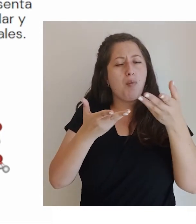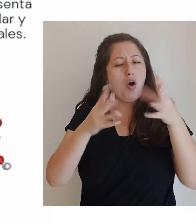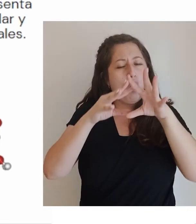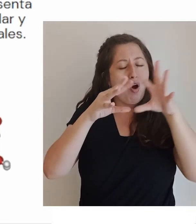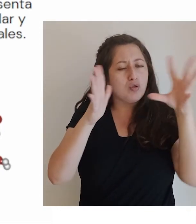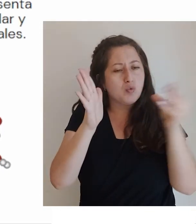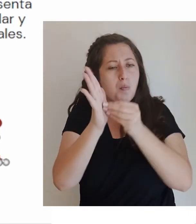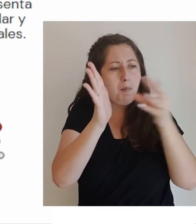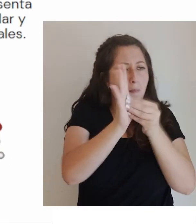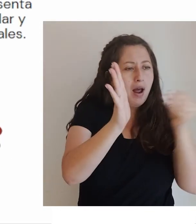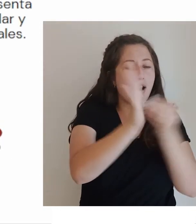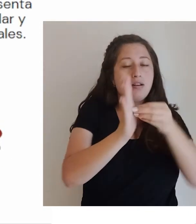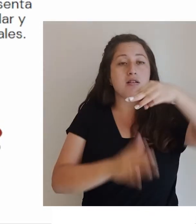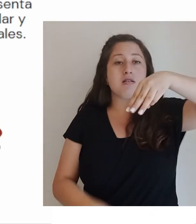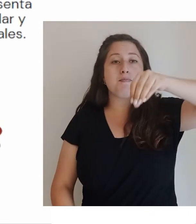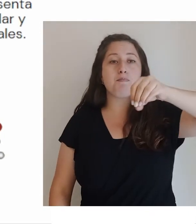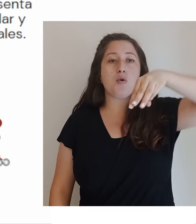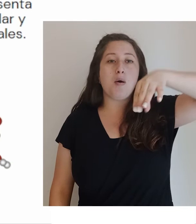momentos dipolares estos se anulan.